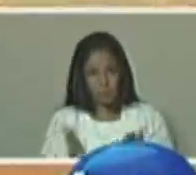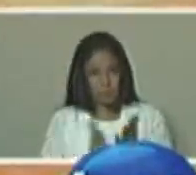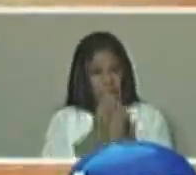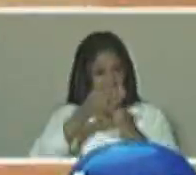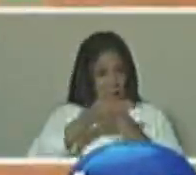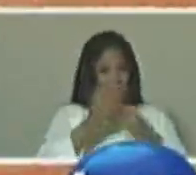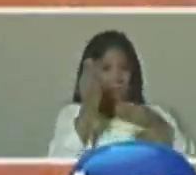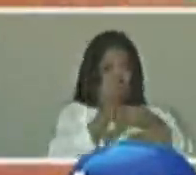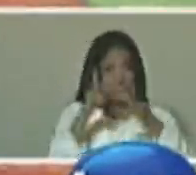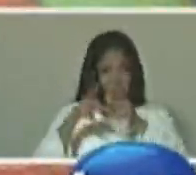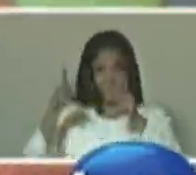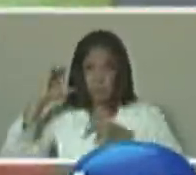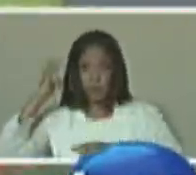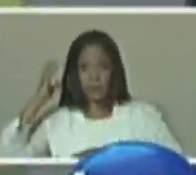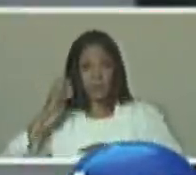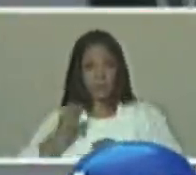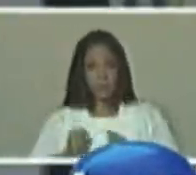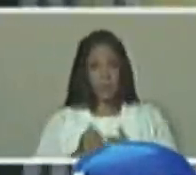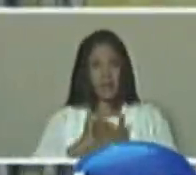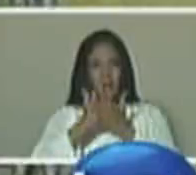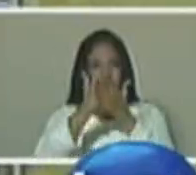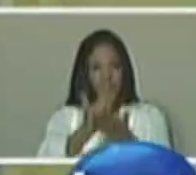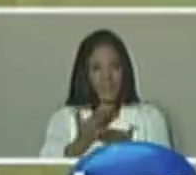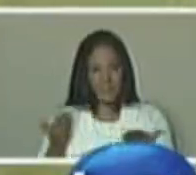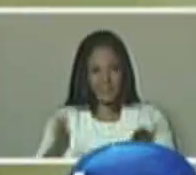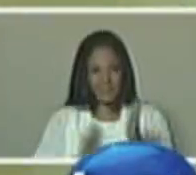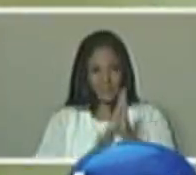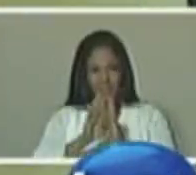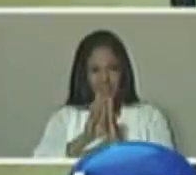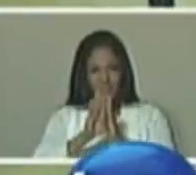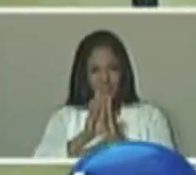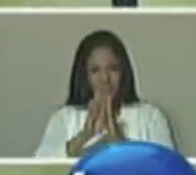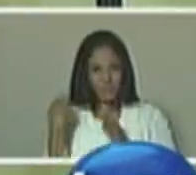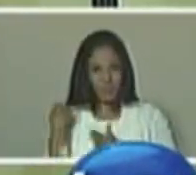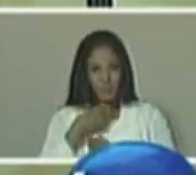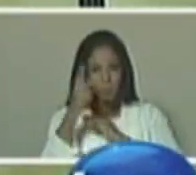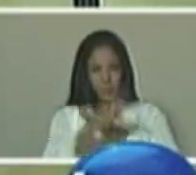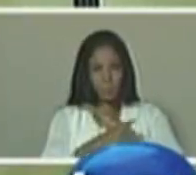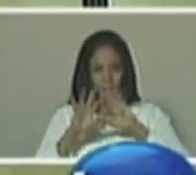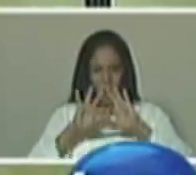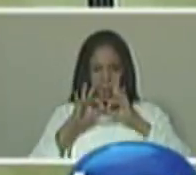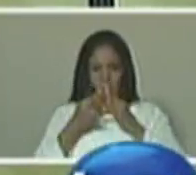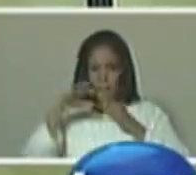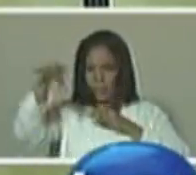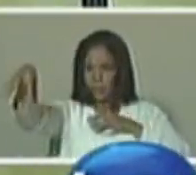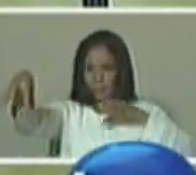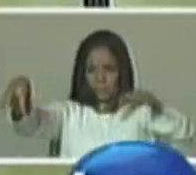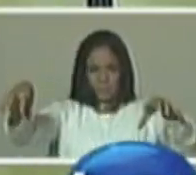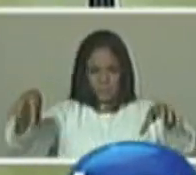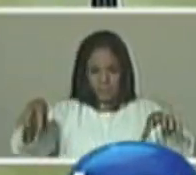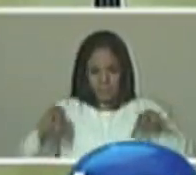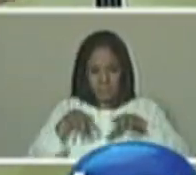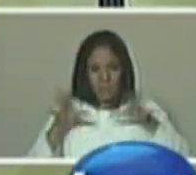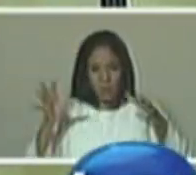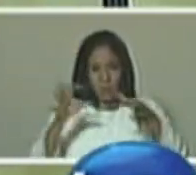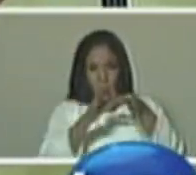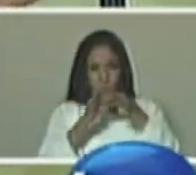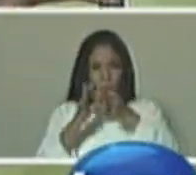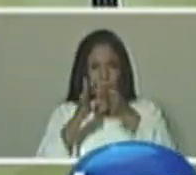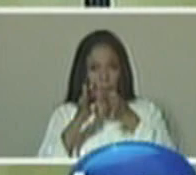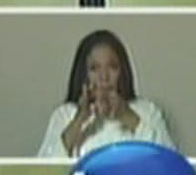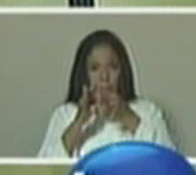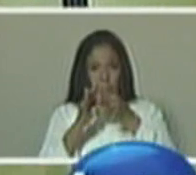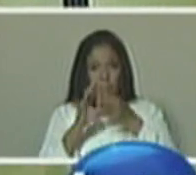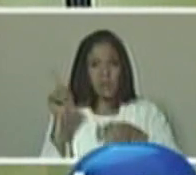al desarrollo integral de nuestro país. Las familias se unirían, estarían juntos. No habría